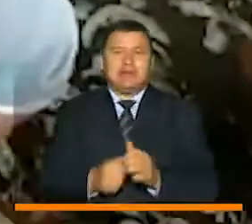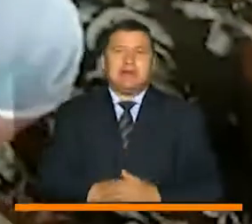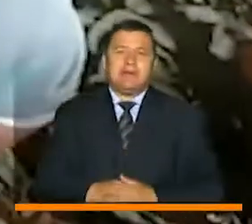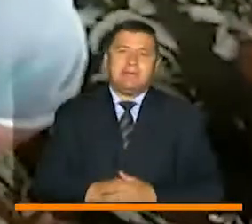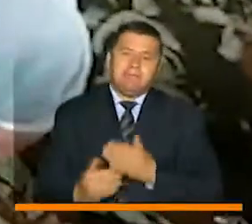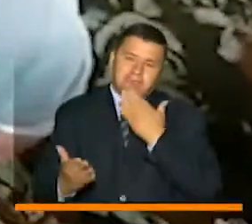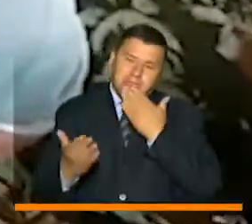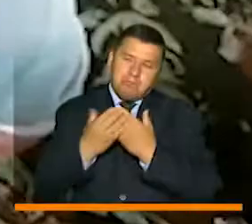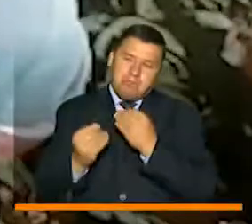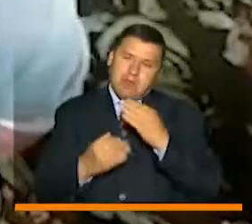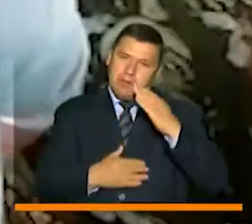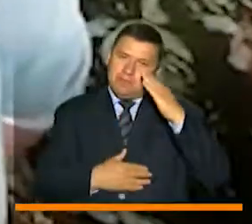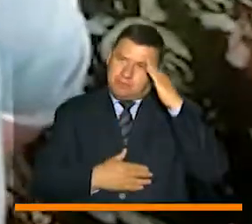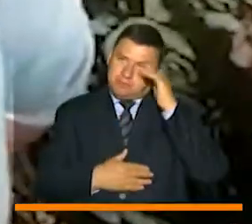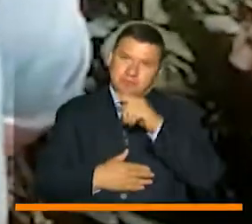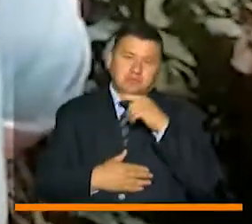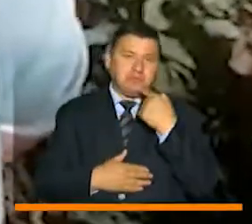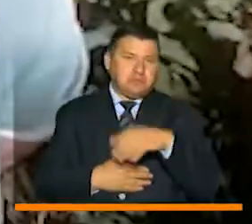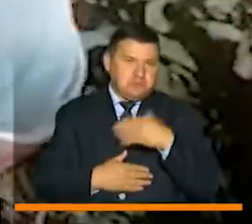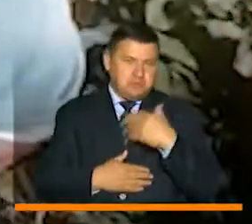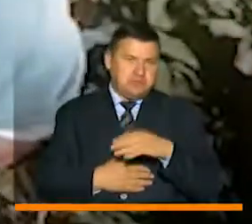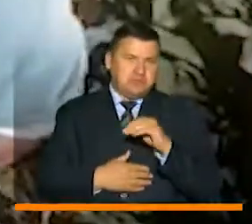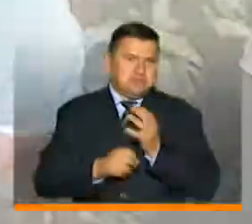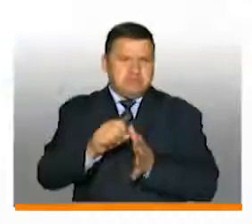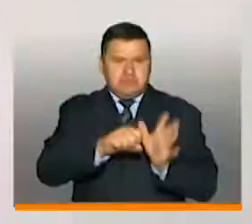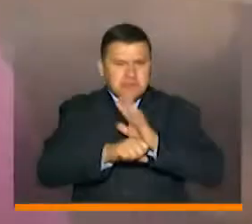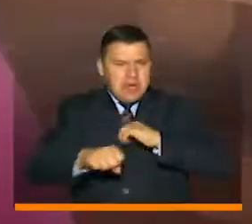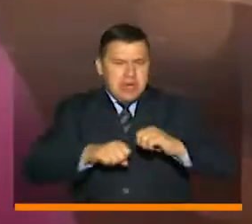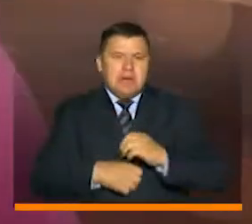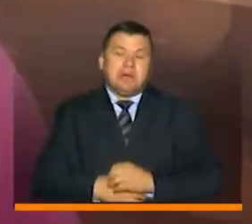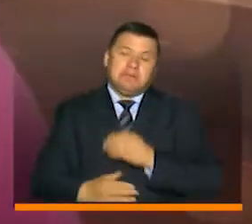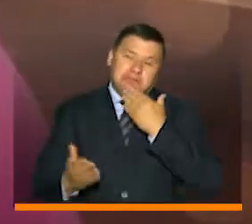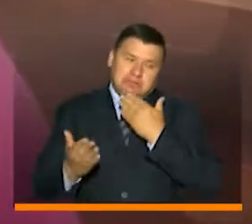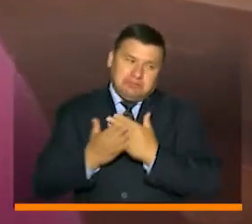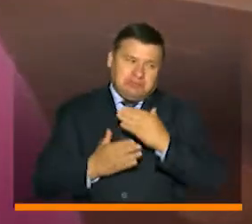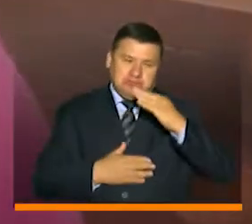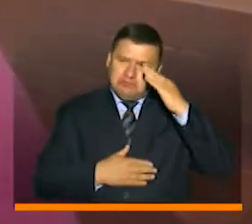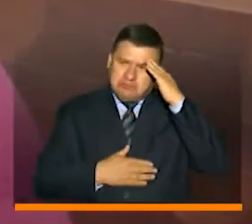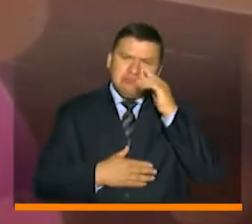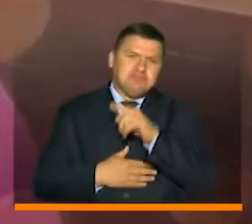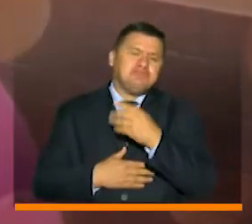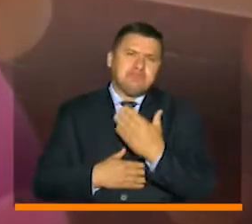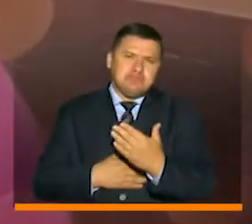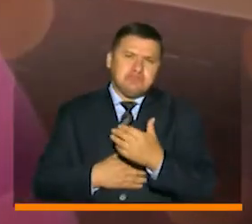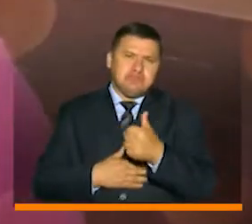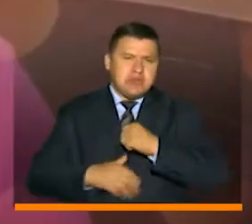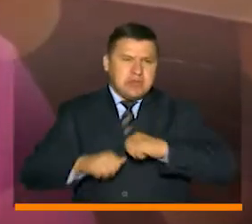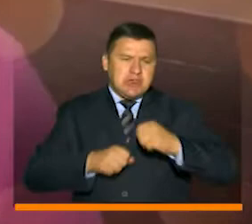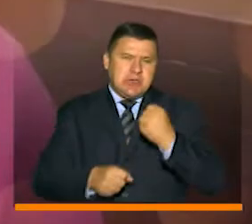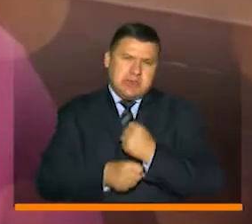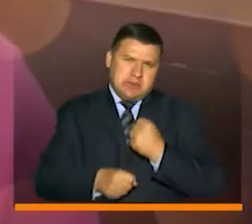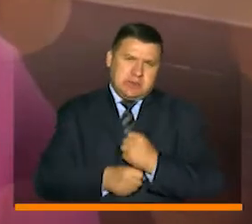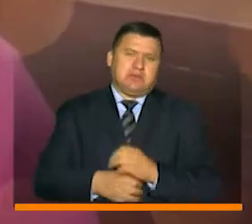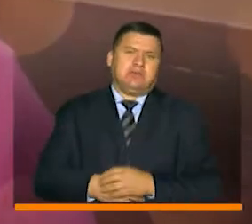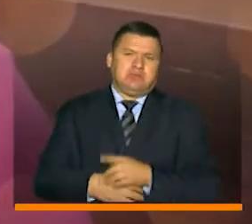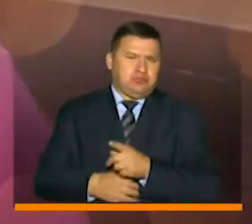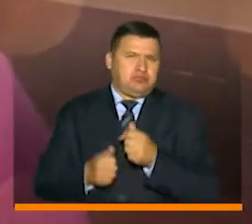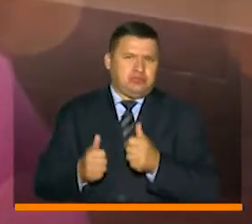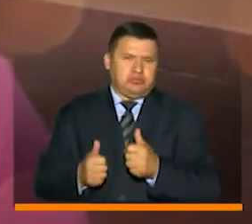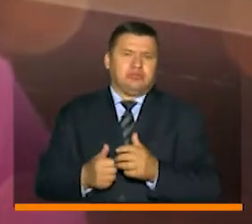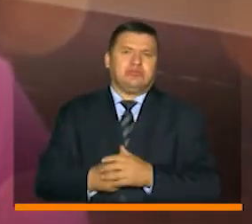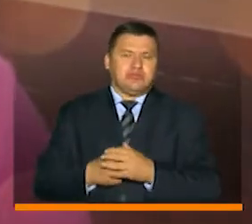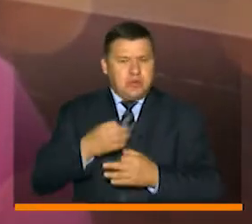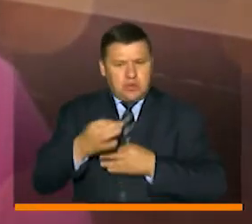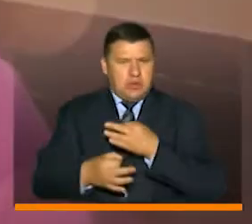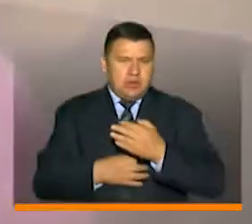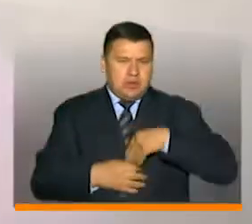Le agradecemos mucho a la policía que se han arriesgado en esta pandemia. Gracias, policía, por su buena labor, por